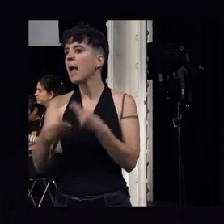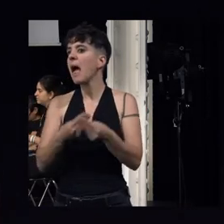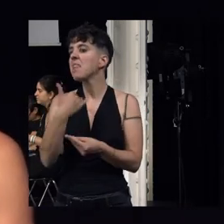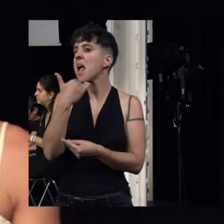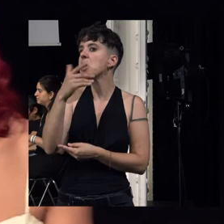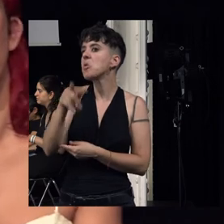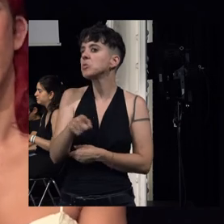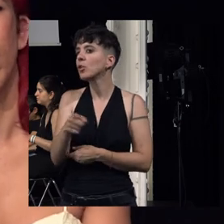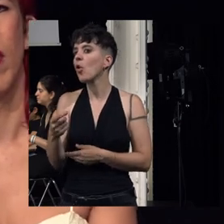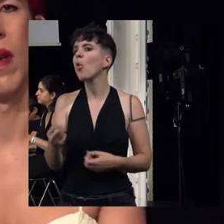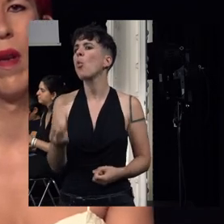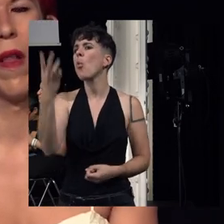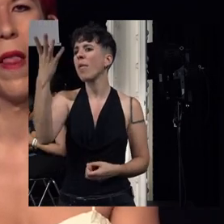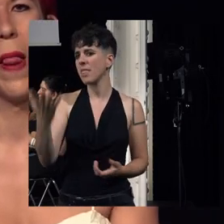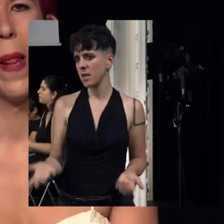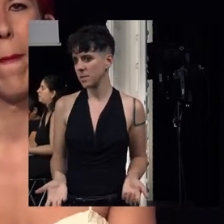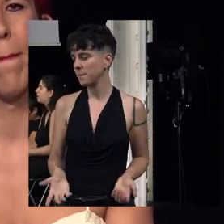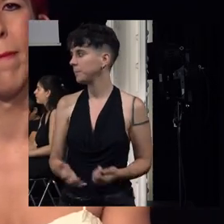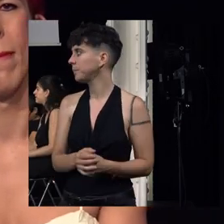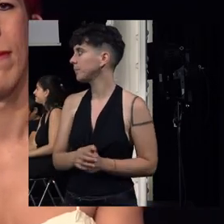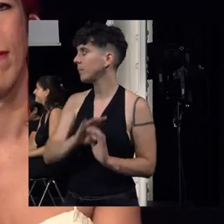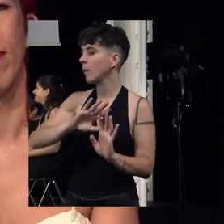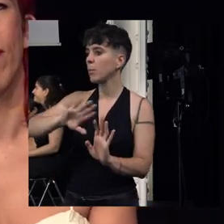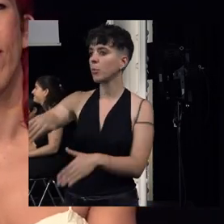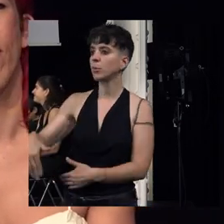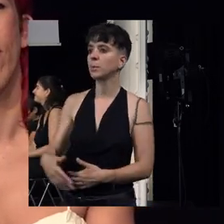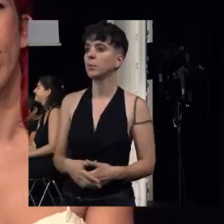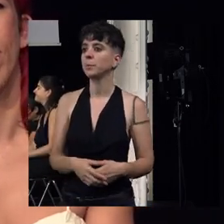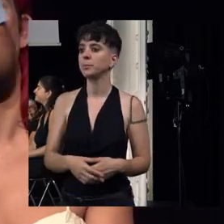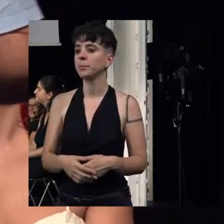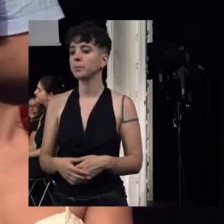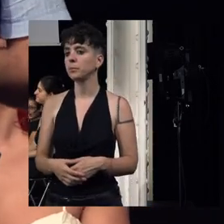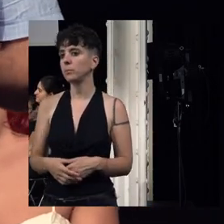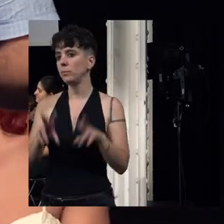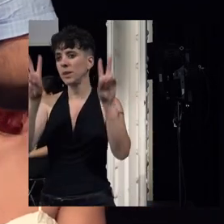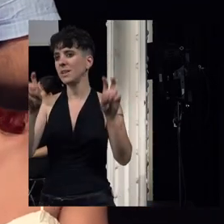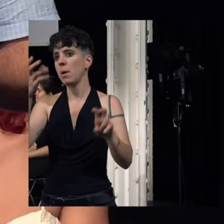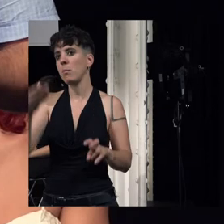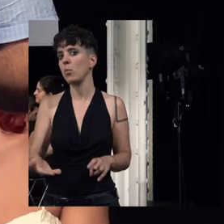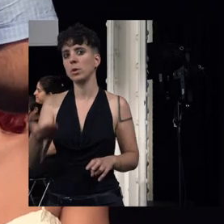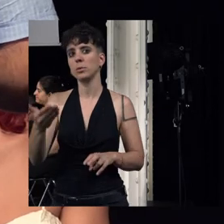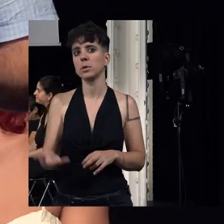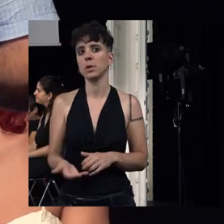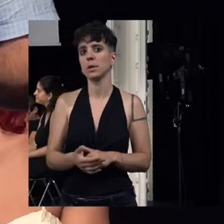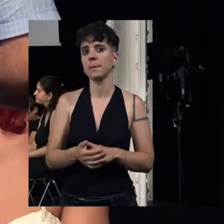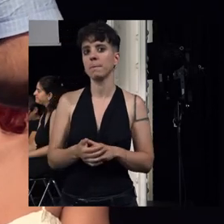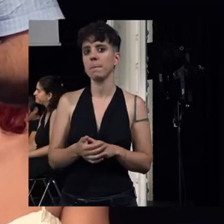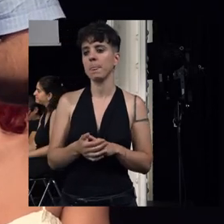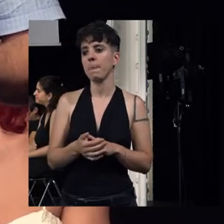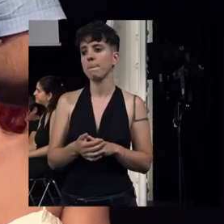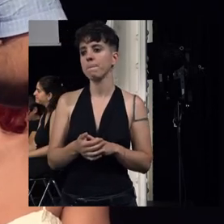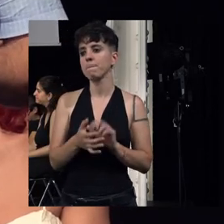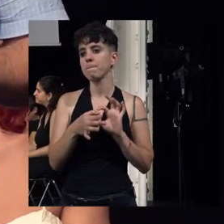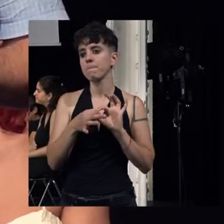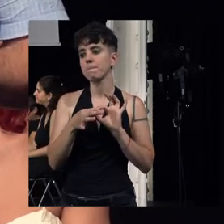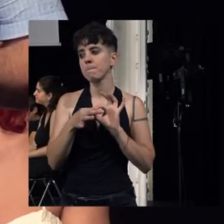¿Ok? Y por último, creo que un tema muy importante tiene que ver